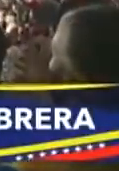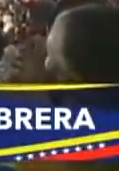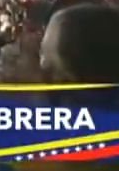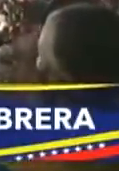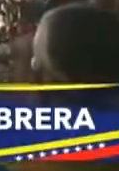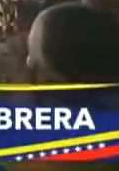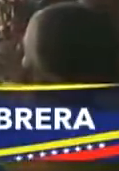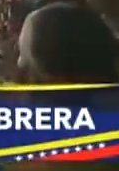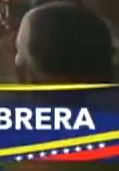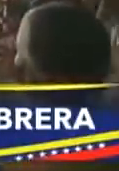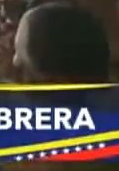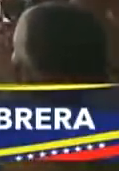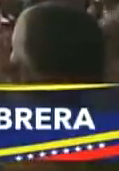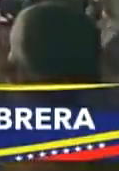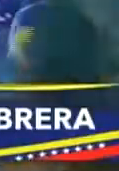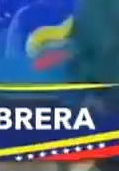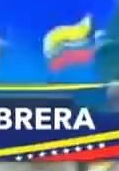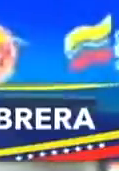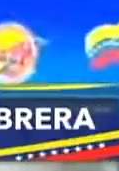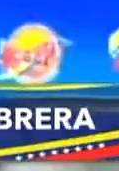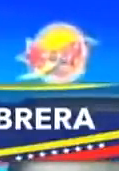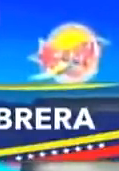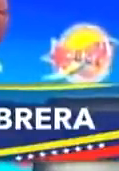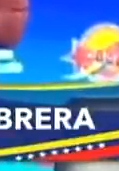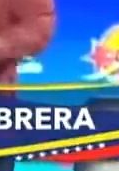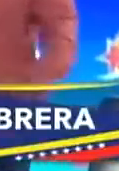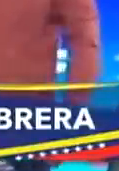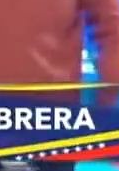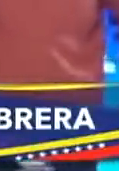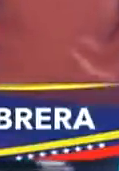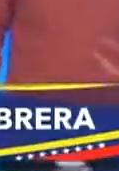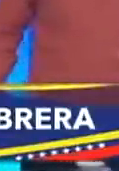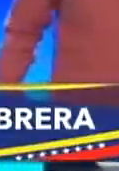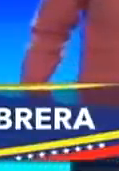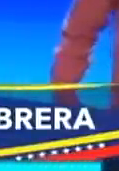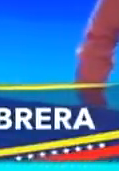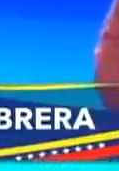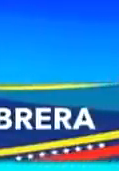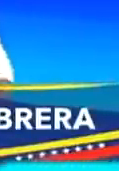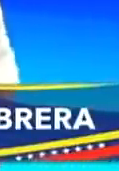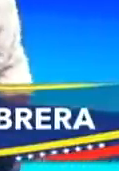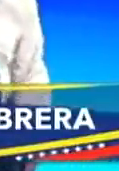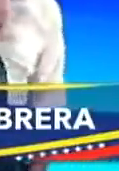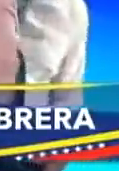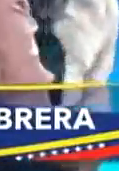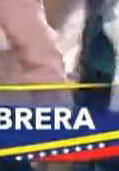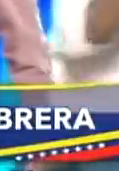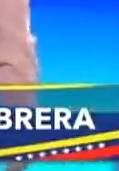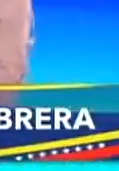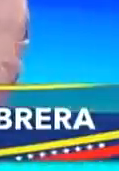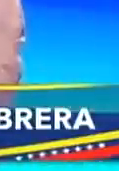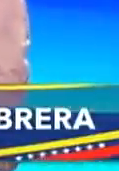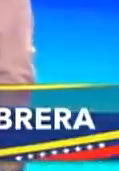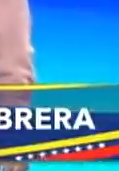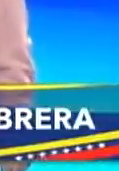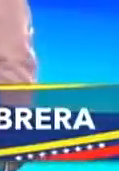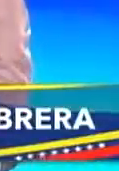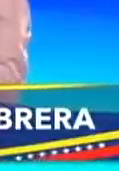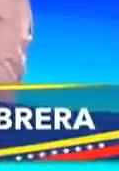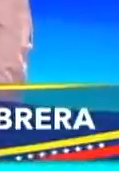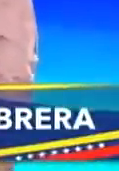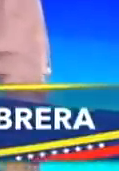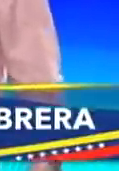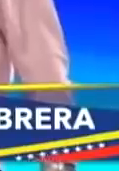este congreso en la clase obrera se realizará en 30 etapas la primera hasta el 30 de abril para